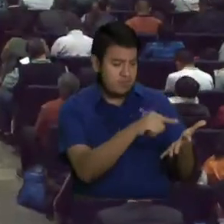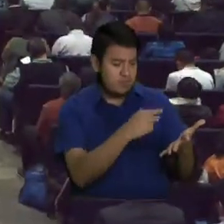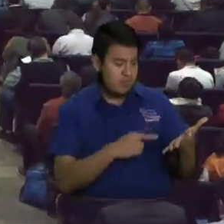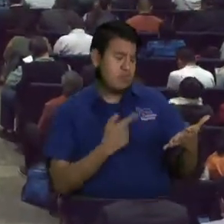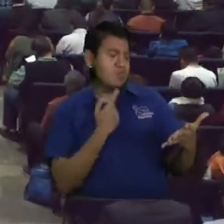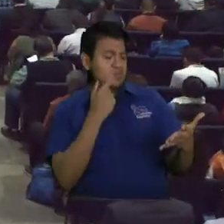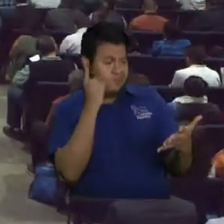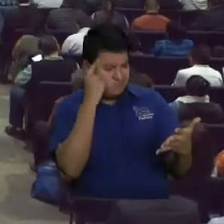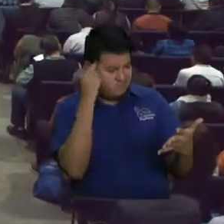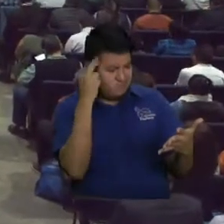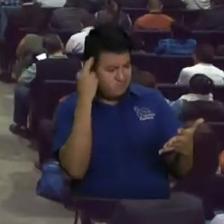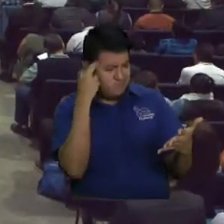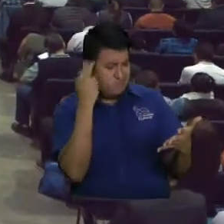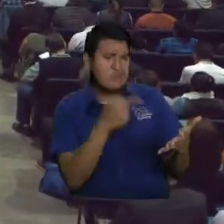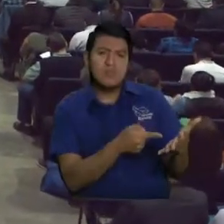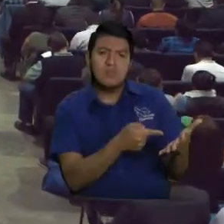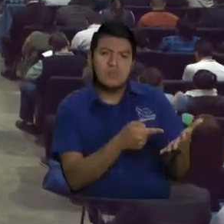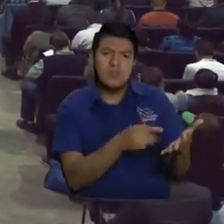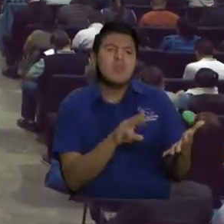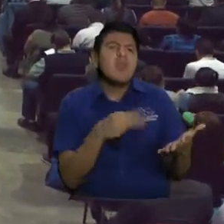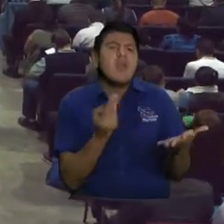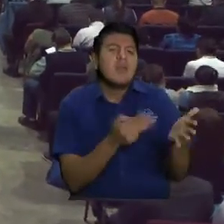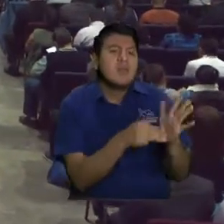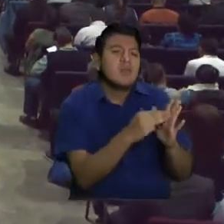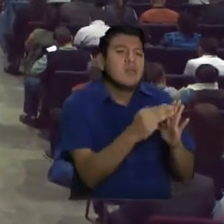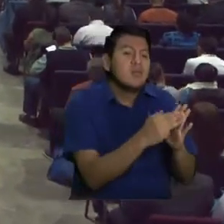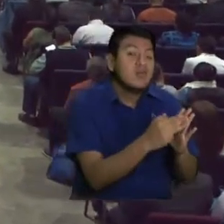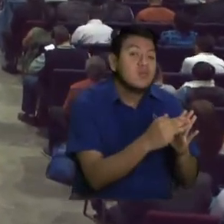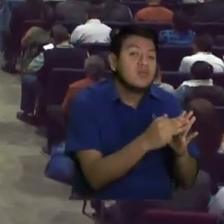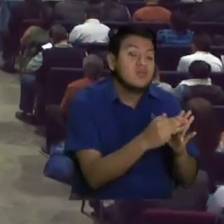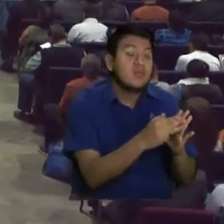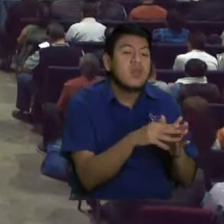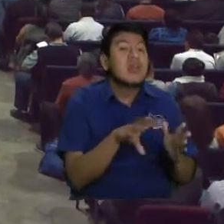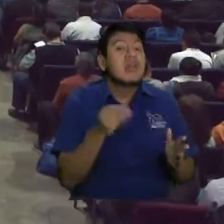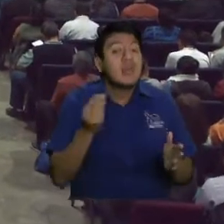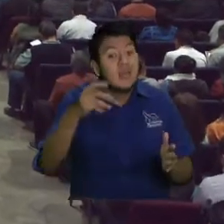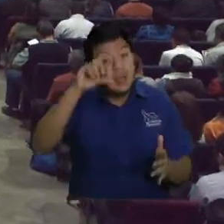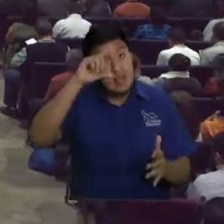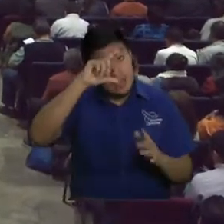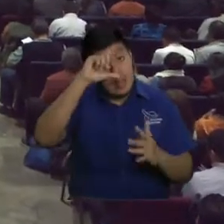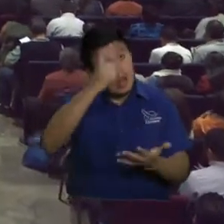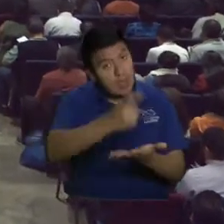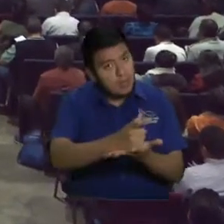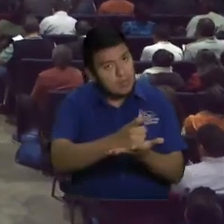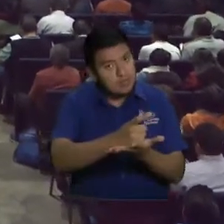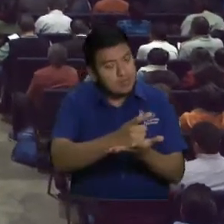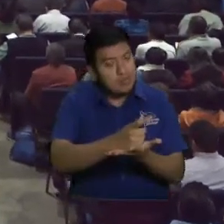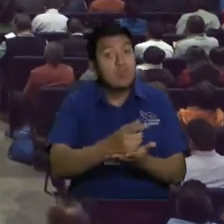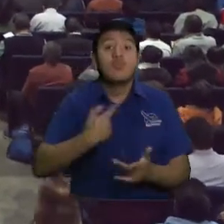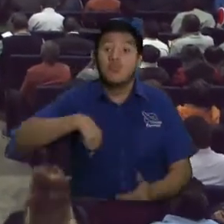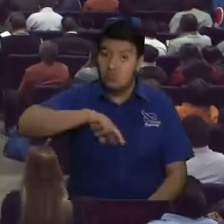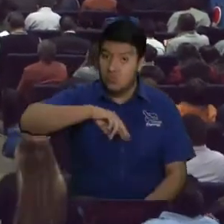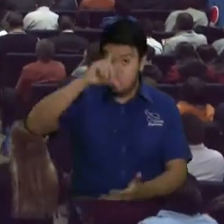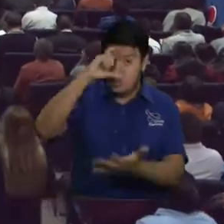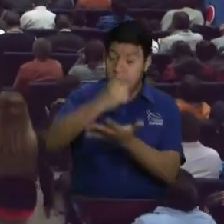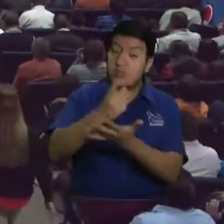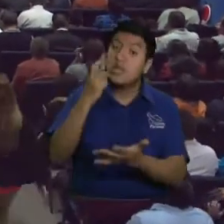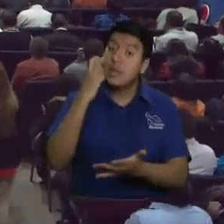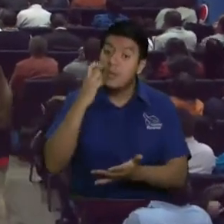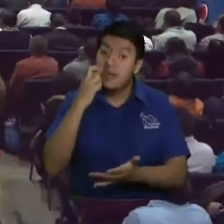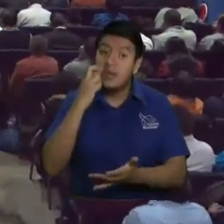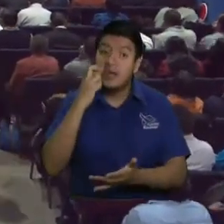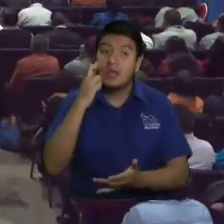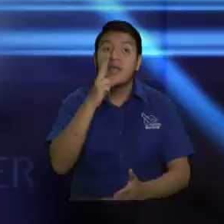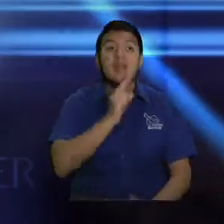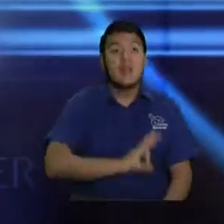parar, recordar que nosotros creemos con todo nuestro corazón en el Padre, en el Hijo y